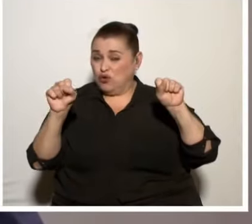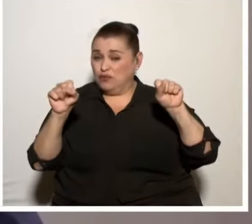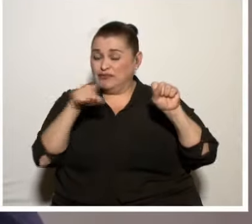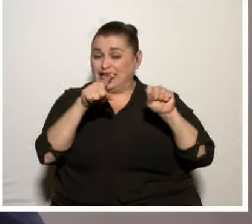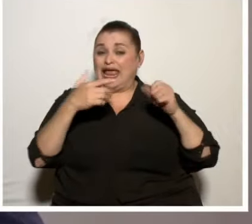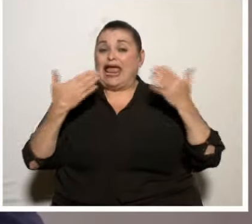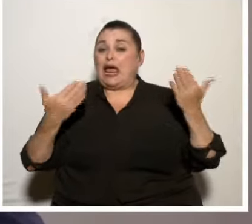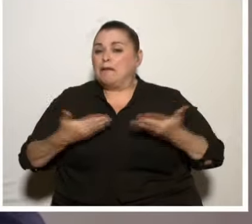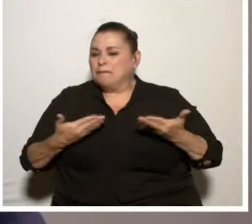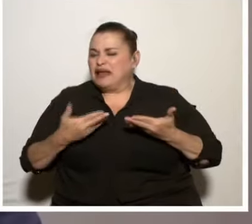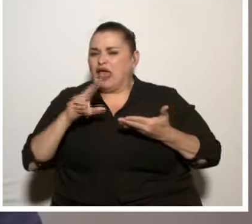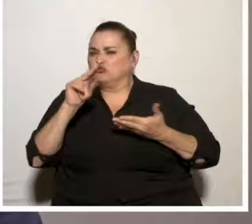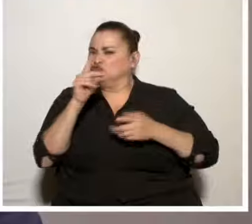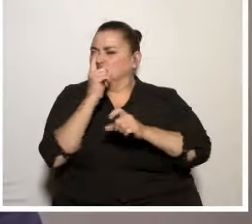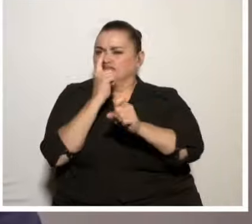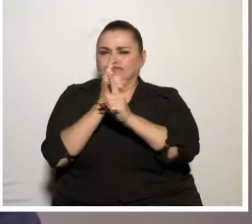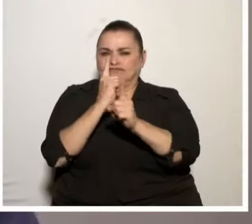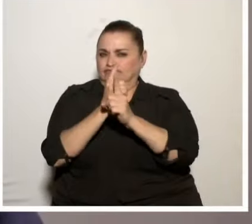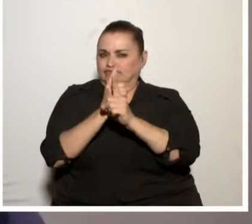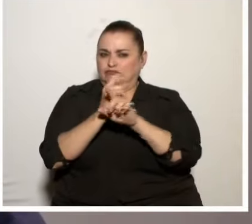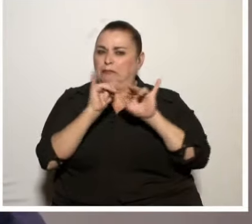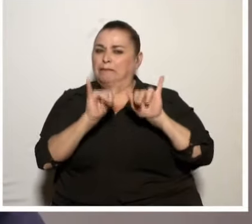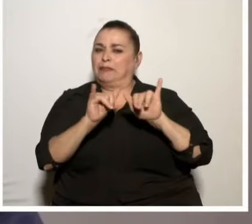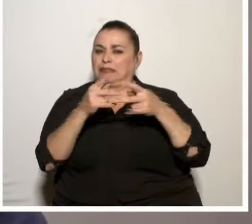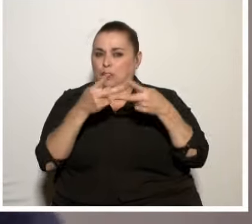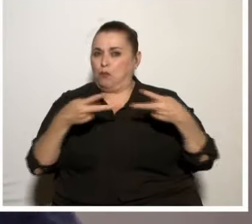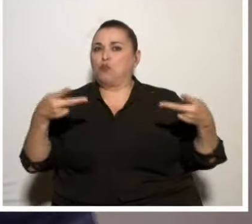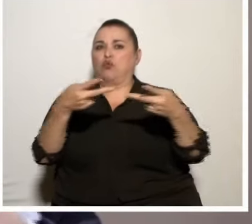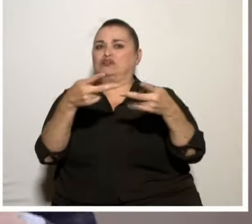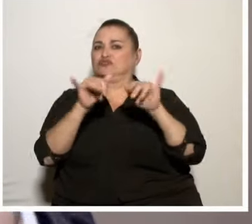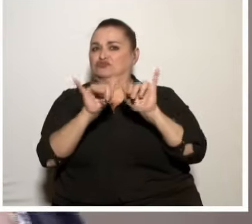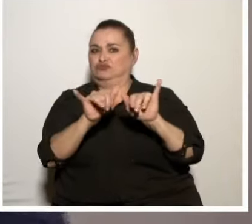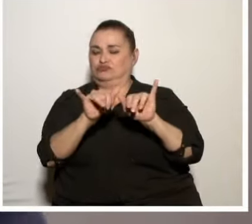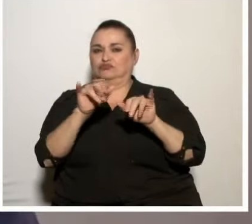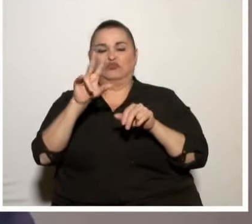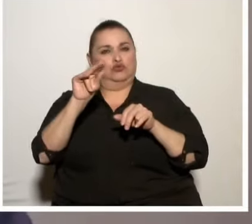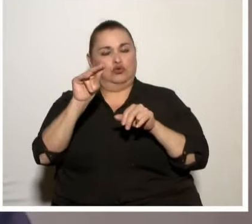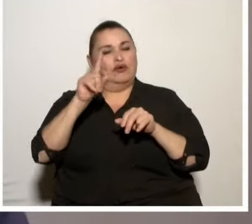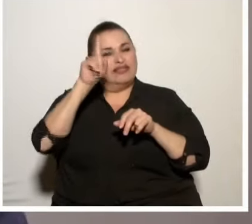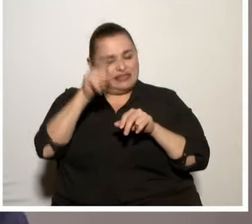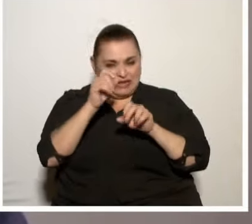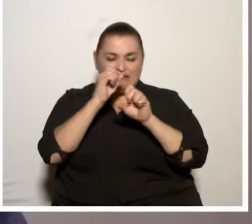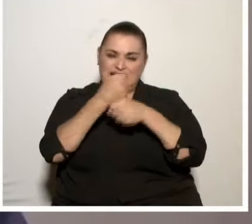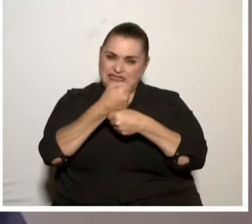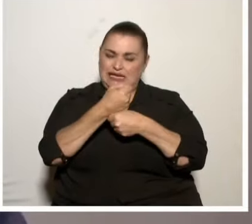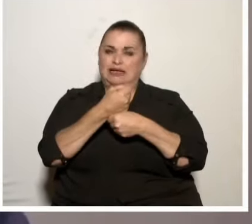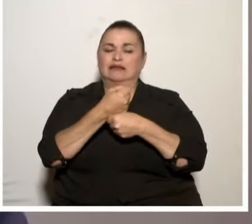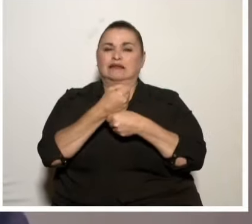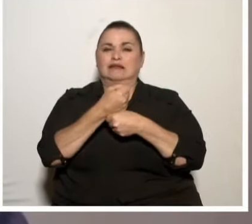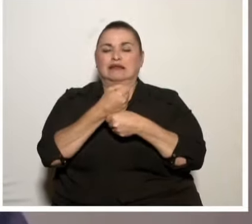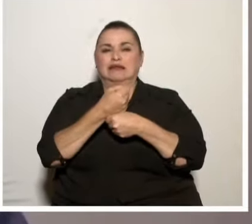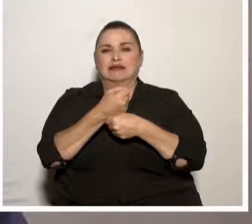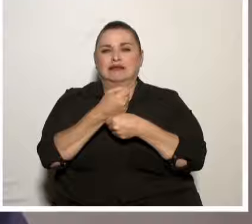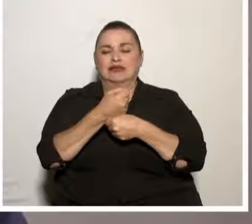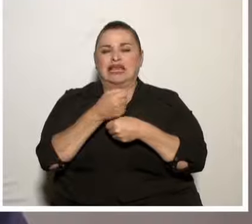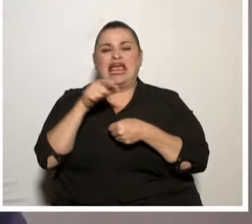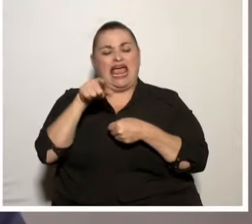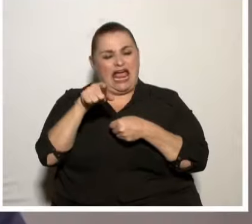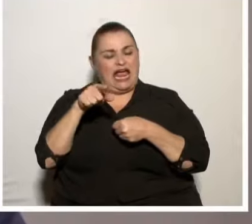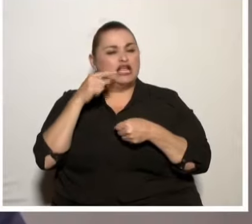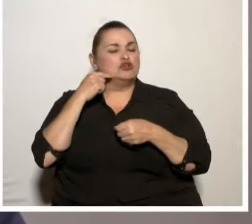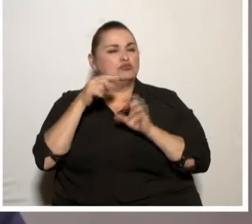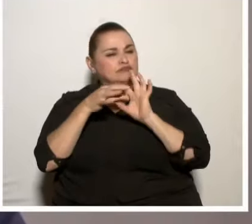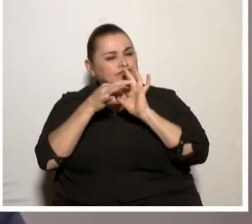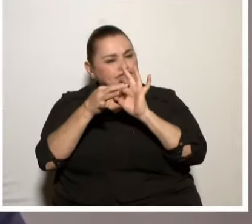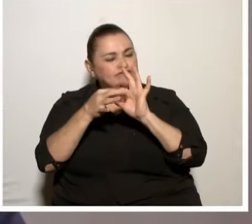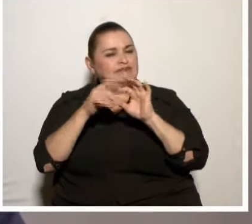empleados ineficientes que permanezcan en los puestos, que rehuyan hacer lo que tienen que hacer y está encomendado por